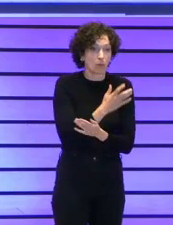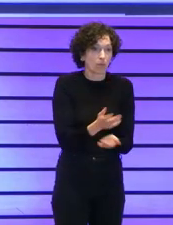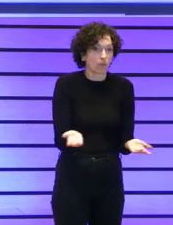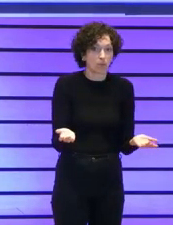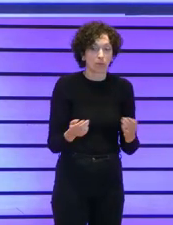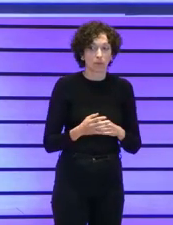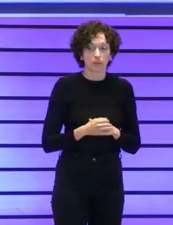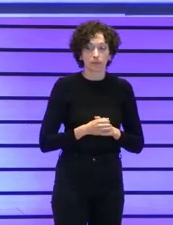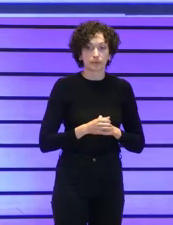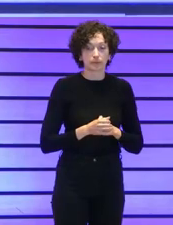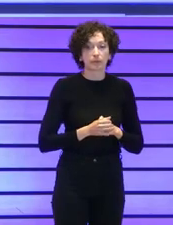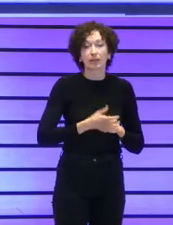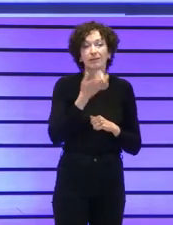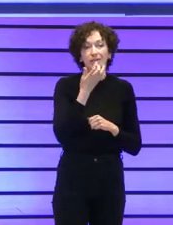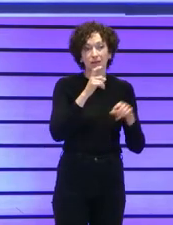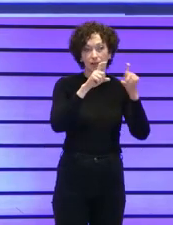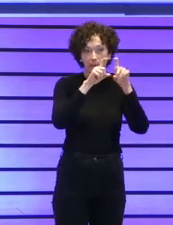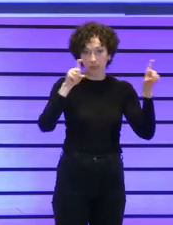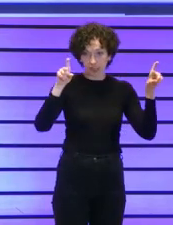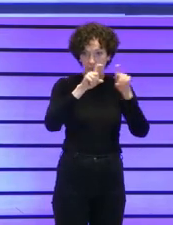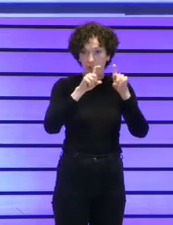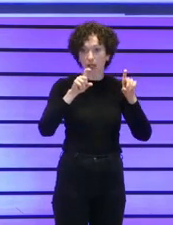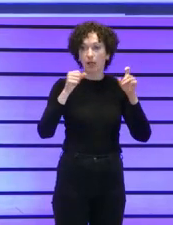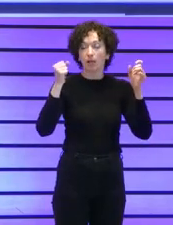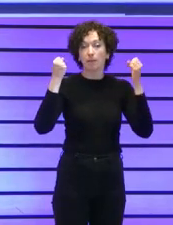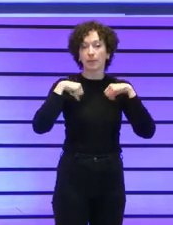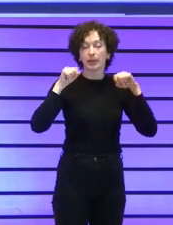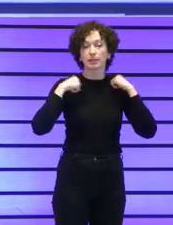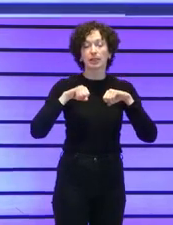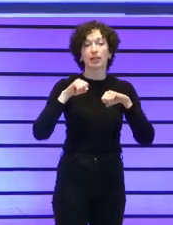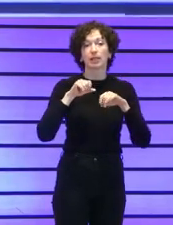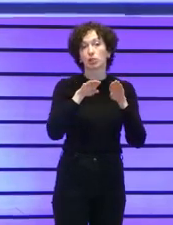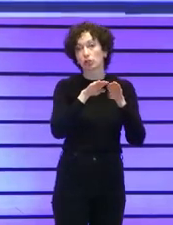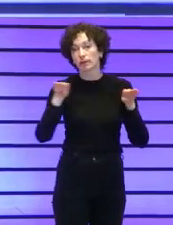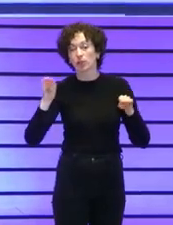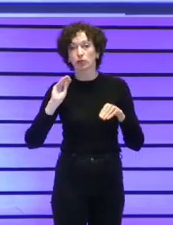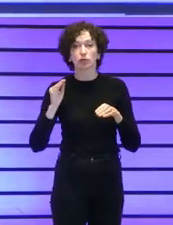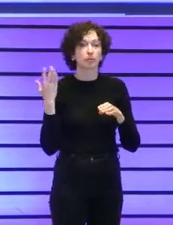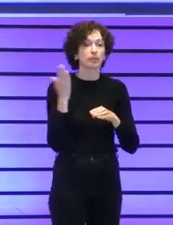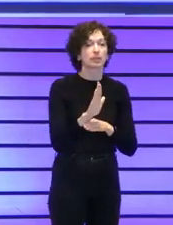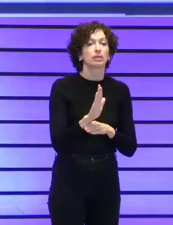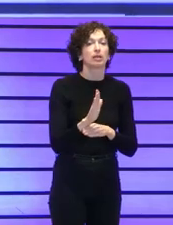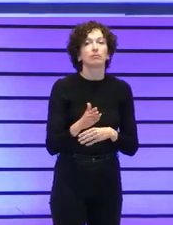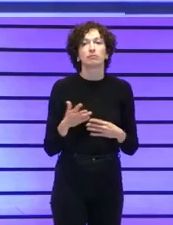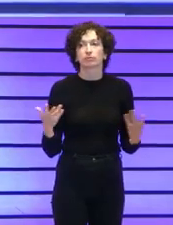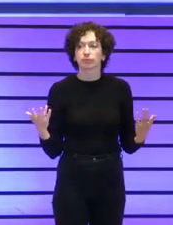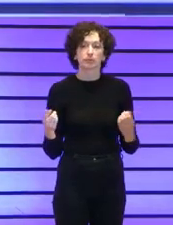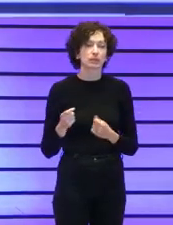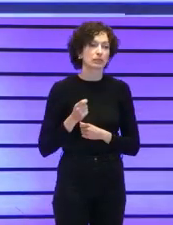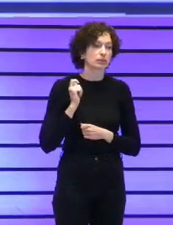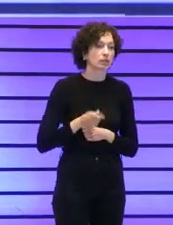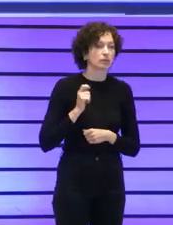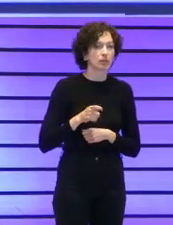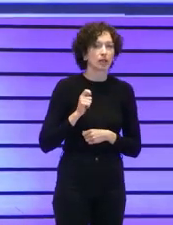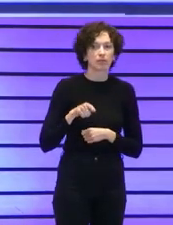cuando una empresa presenta sus prácticas de sostenibilidad, Jo, pues muchas veces